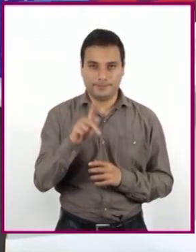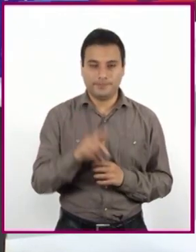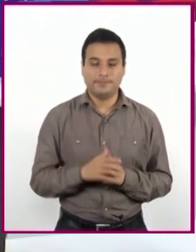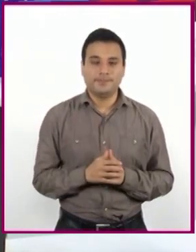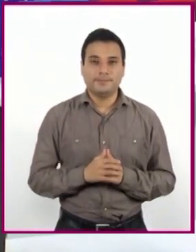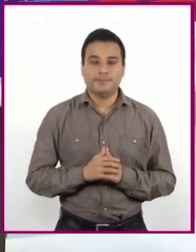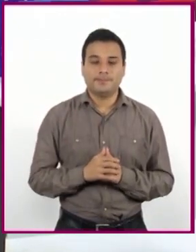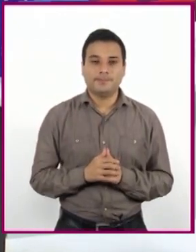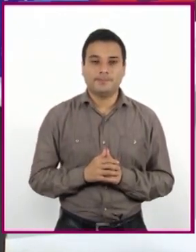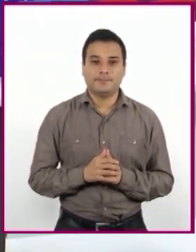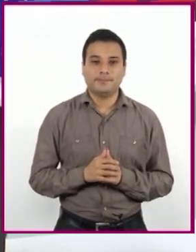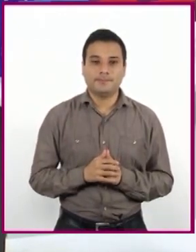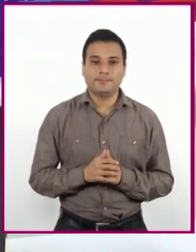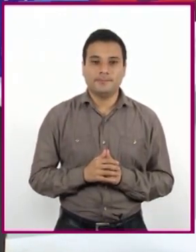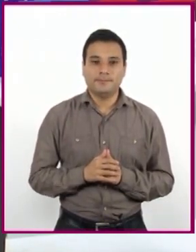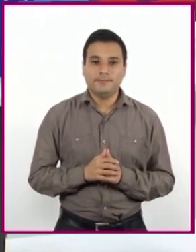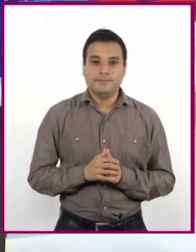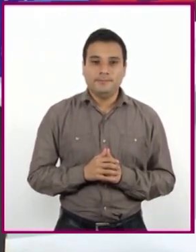Y